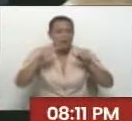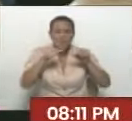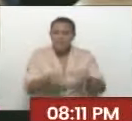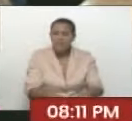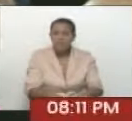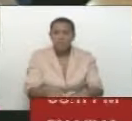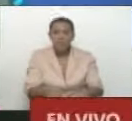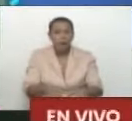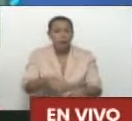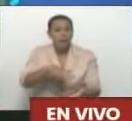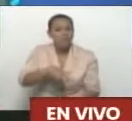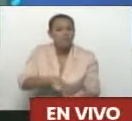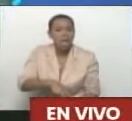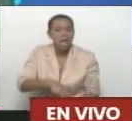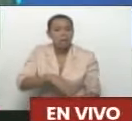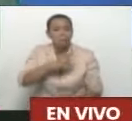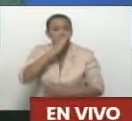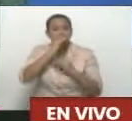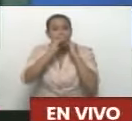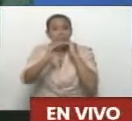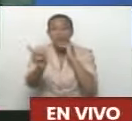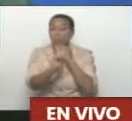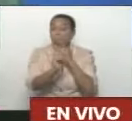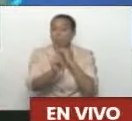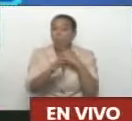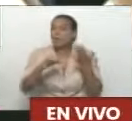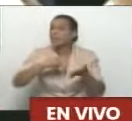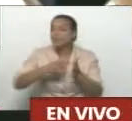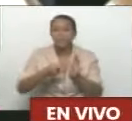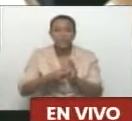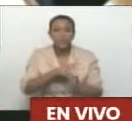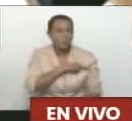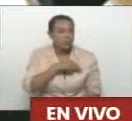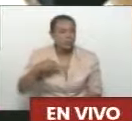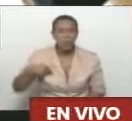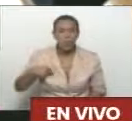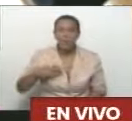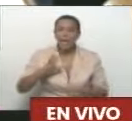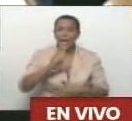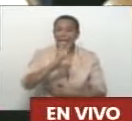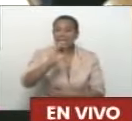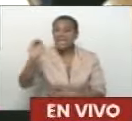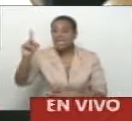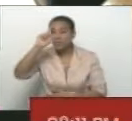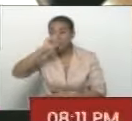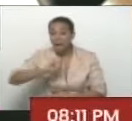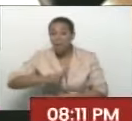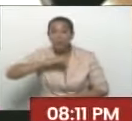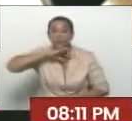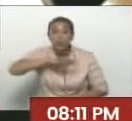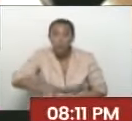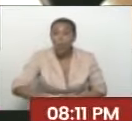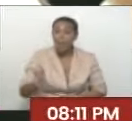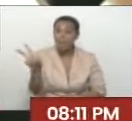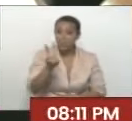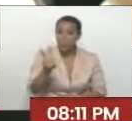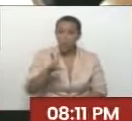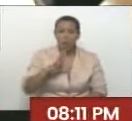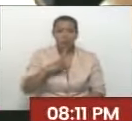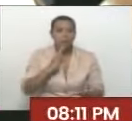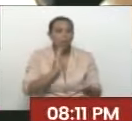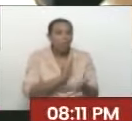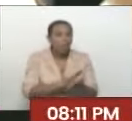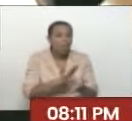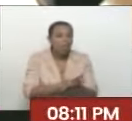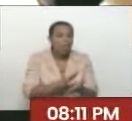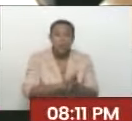quedarnos quietos. ¿Cómo es eso? Gente, que nosotros en estos 500 años de historia no estamos quietos nunca.